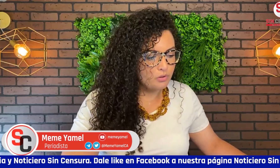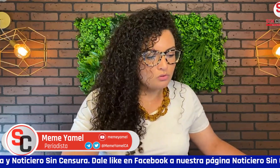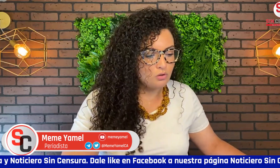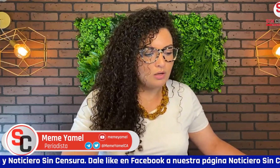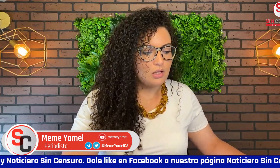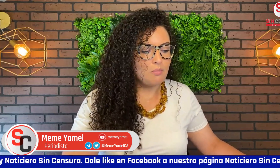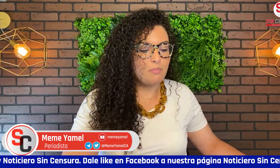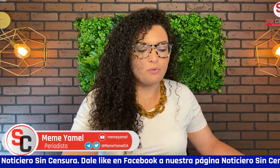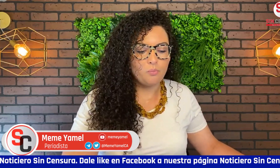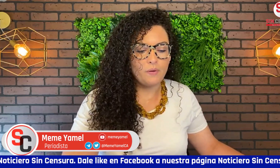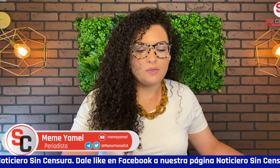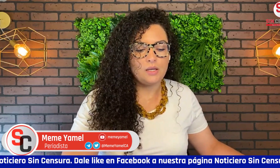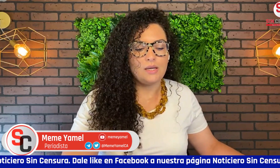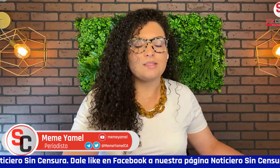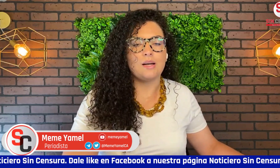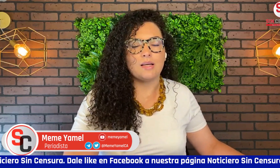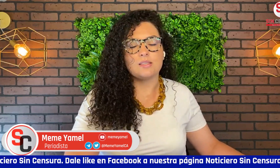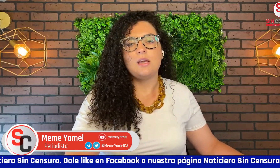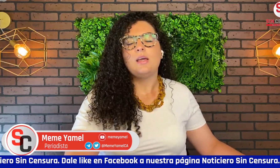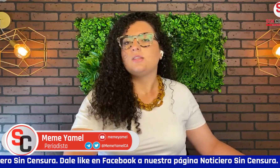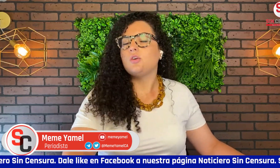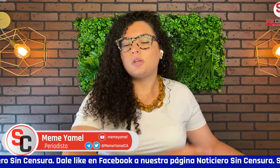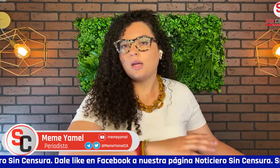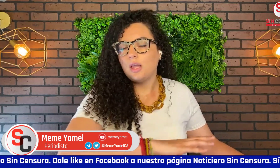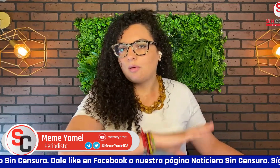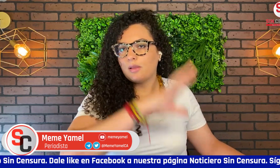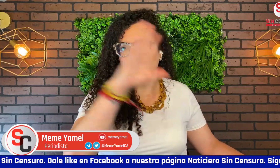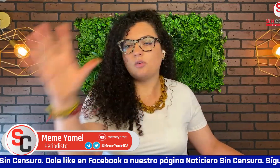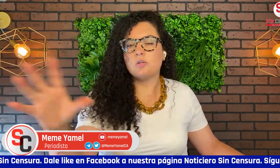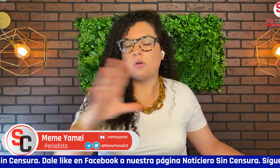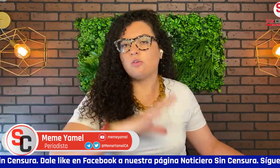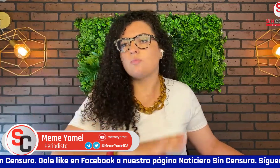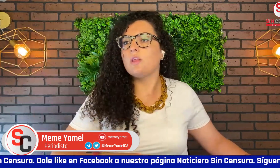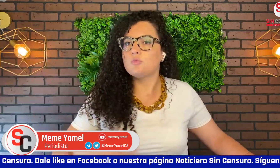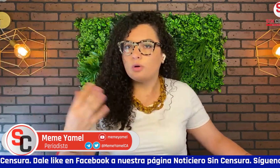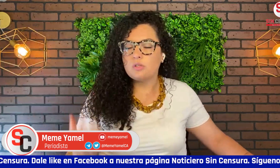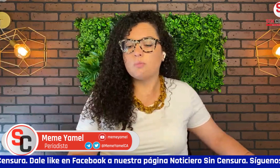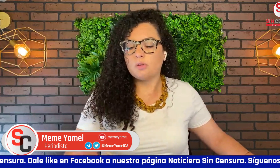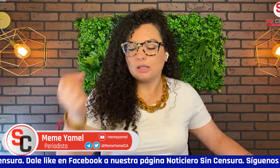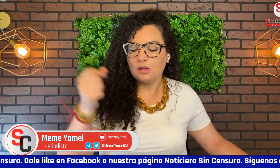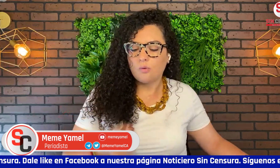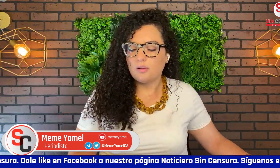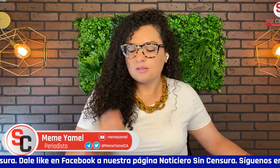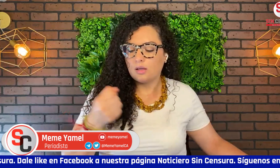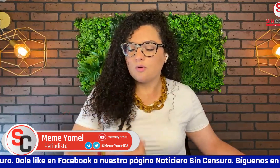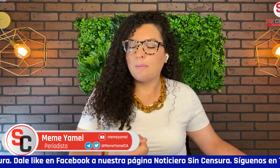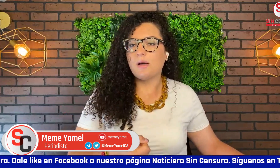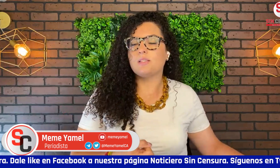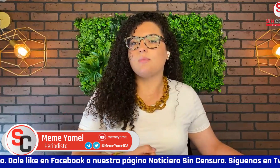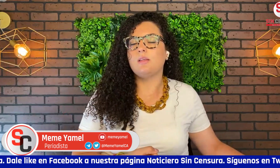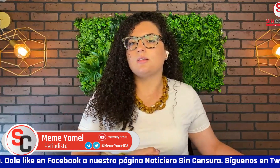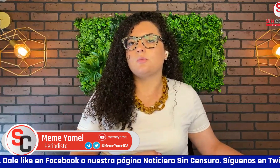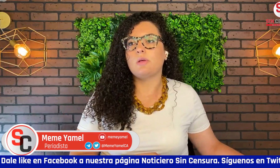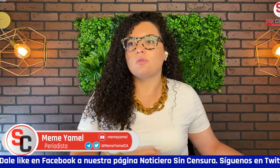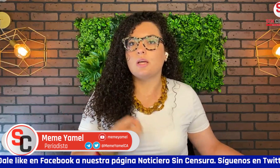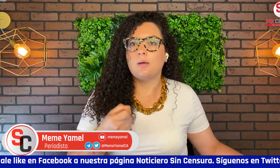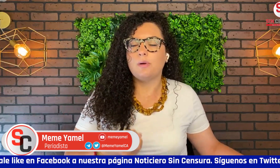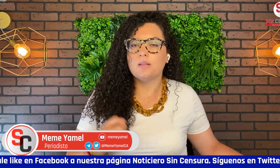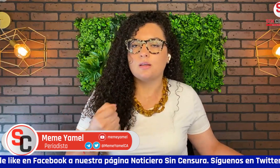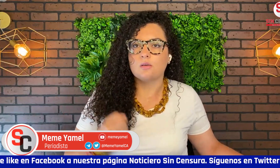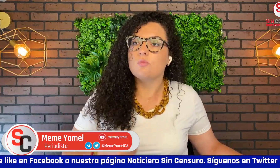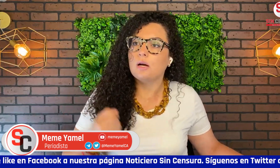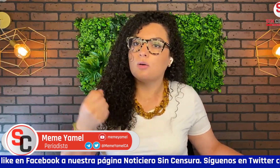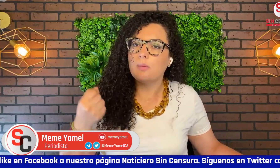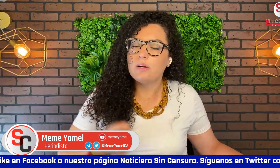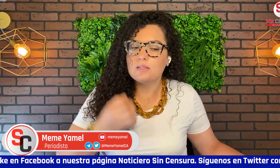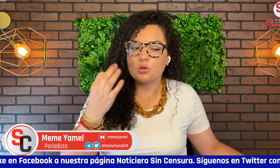Que por supuesto, el tema preocupante es el gas. Yo sé que ya me aventé todo el choro de los medios, pero es importante, acuérdense que una máxima de este espacio es que la prensa